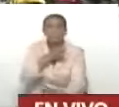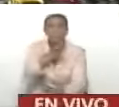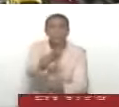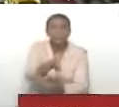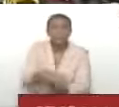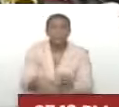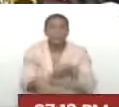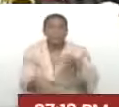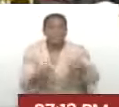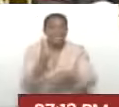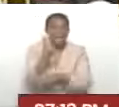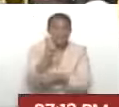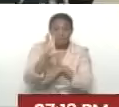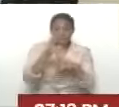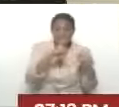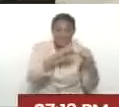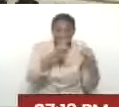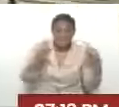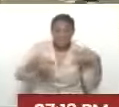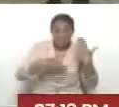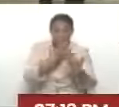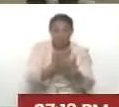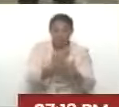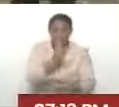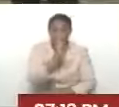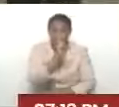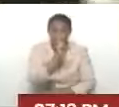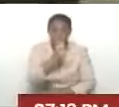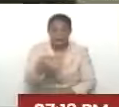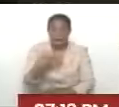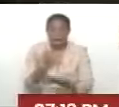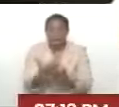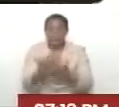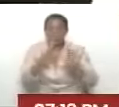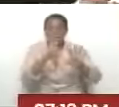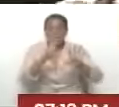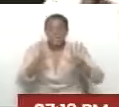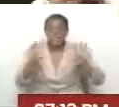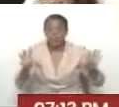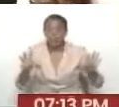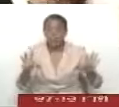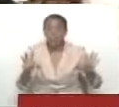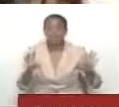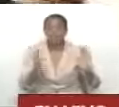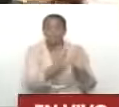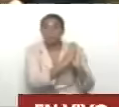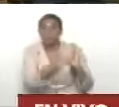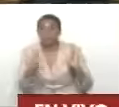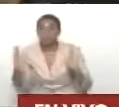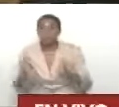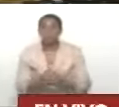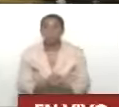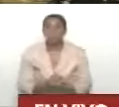Desde el viernes 10 de mayo, cuando arrancamos en el Monumental,